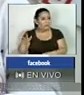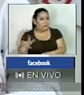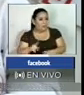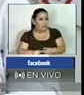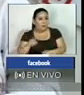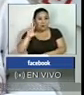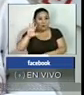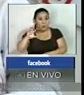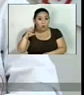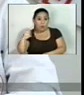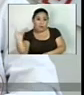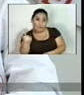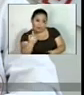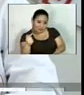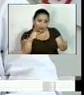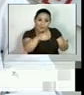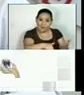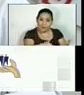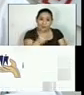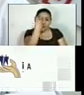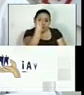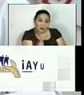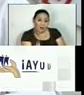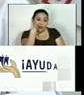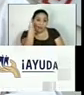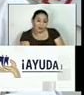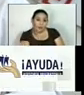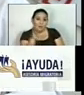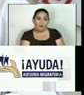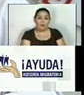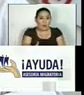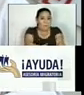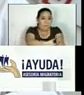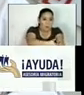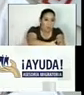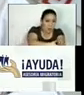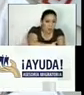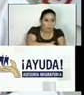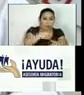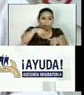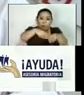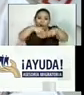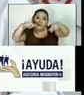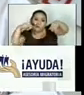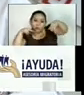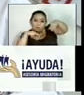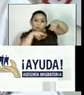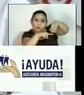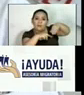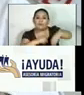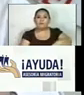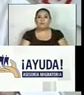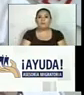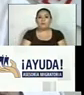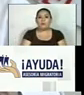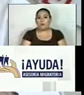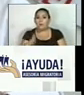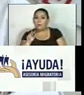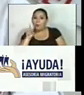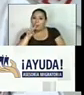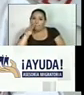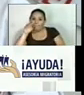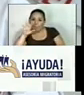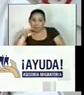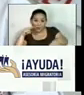50 pacientes diarios recibiendo cobalto y unos 10 en braquiterapia y unos 25